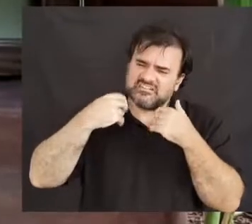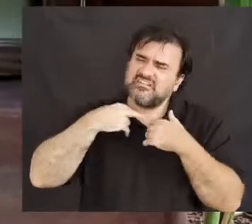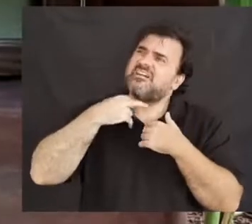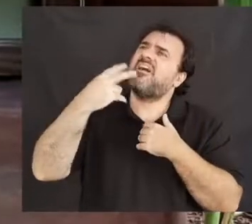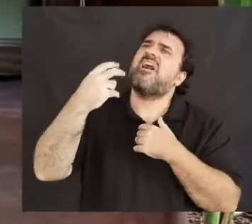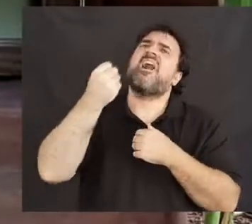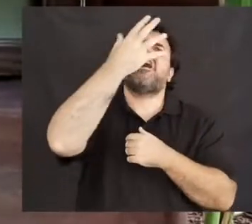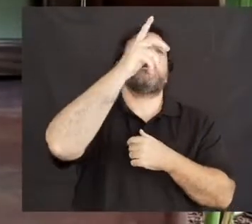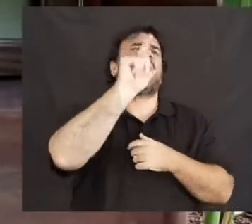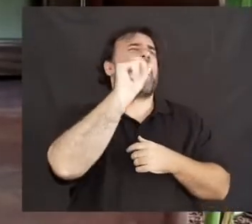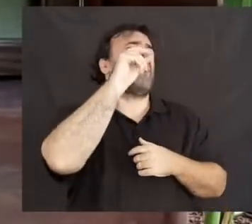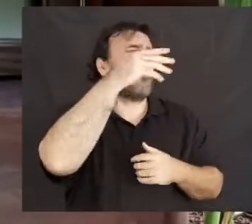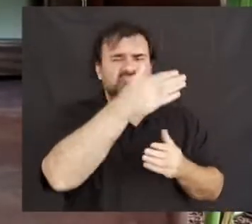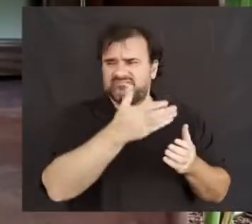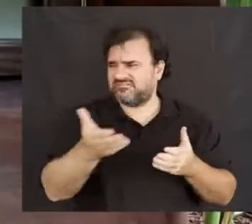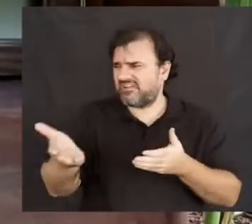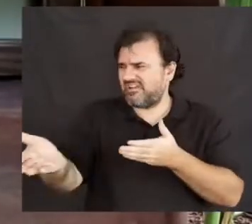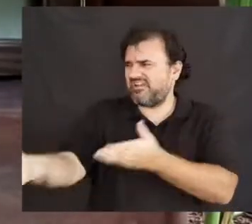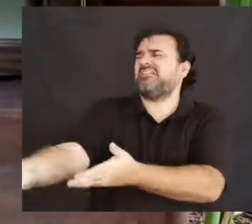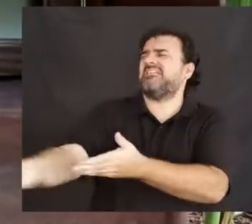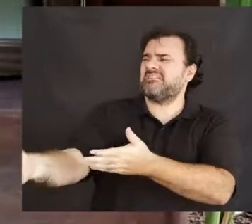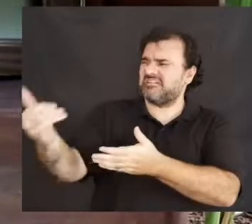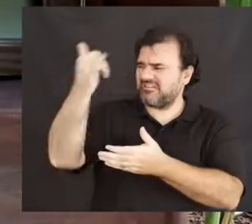¡Don Leopo! ¡Aquí está el hosco!